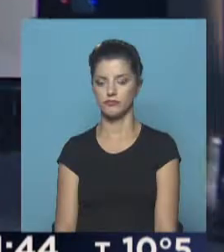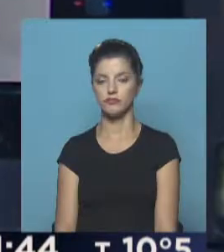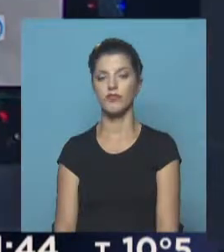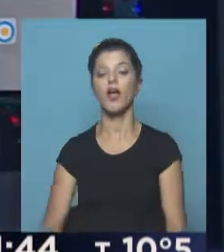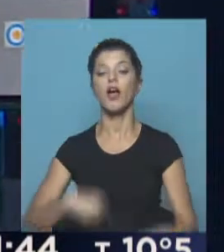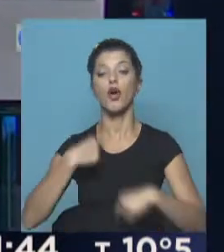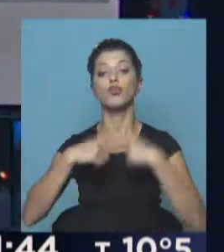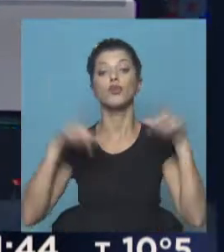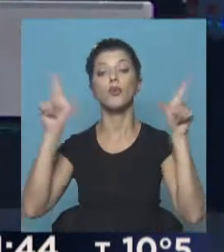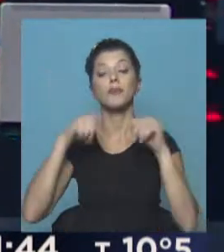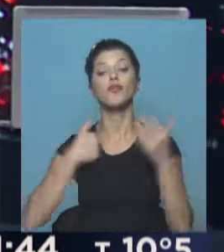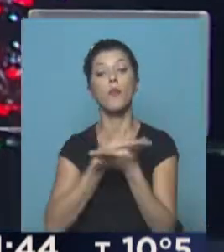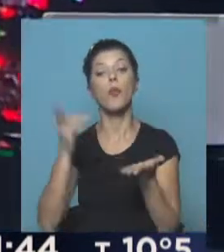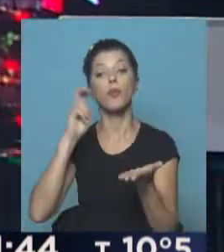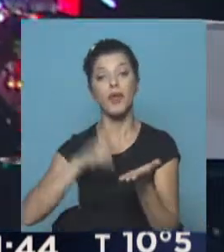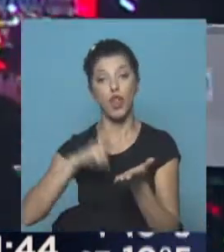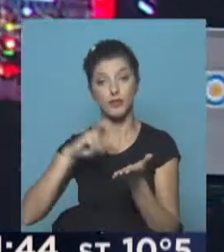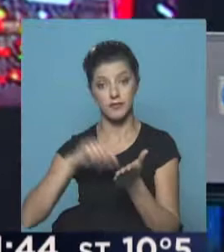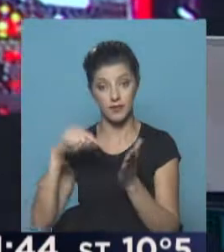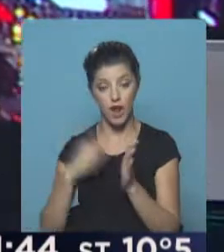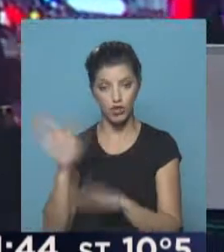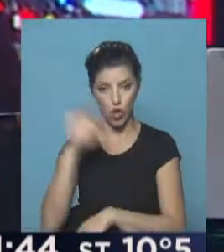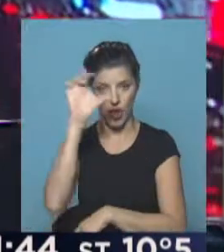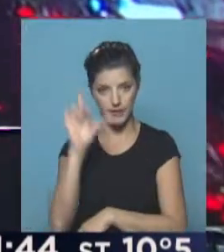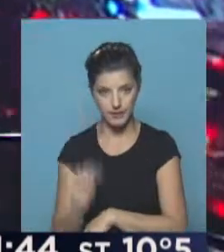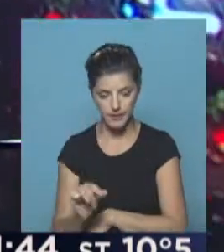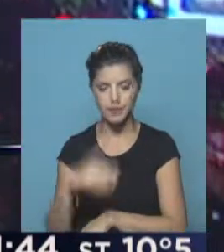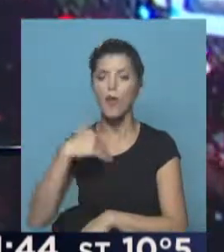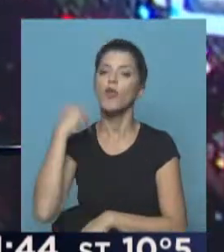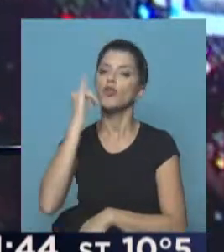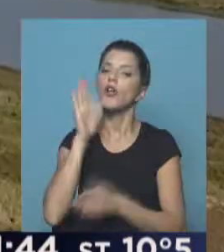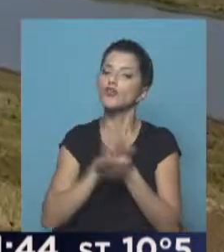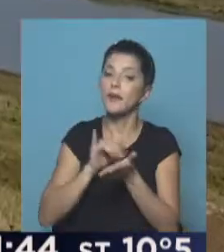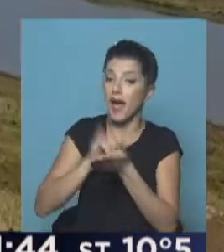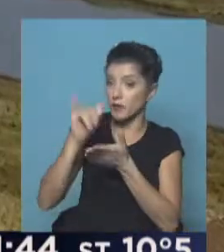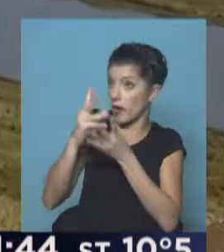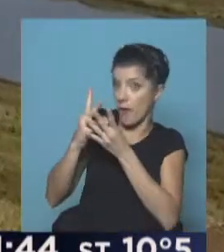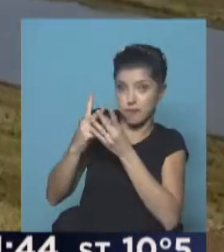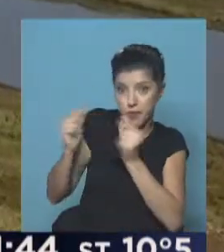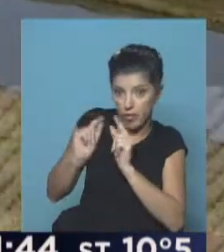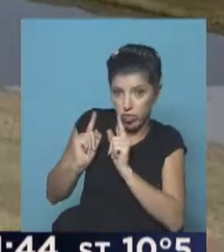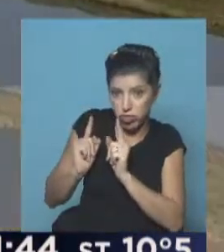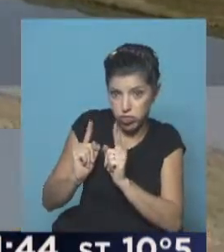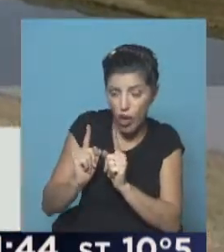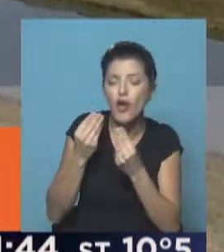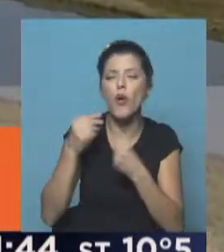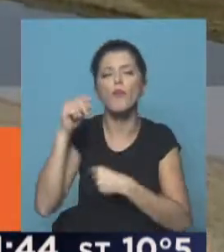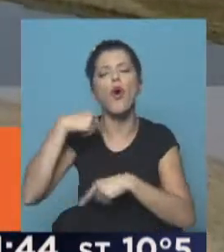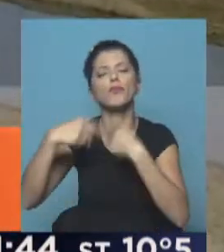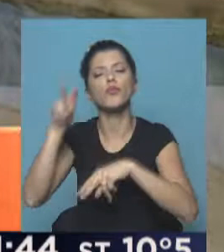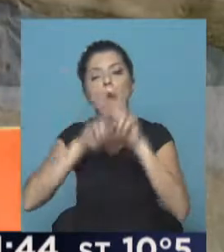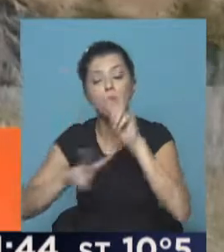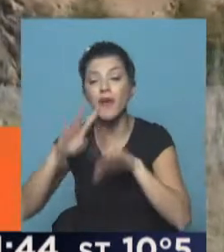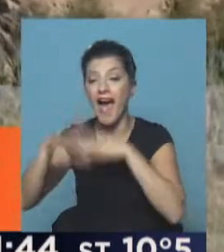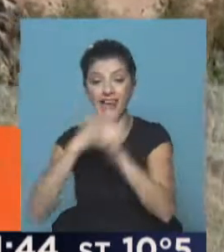Seguimos en el Noti Central de la TV Pública para todo el país, ahora con la situación de la avioneta que continúa desaparecida y cómo sigue esa búsqueda. No hay